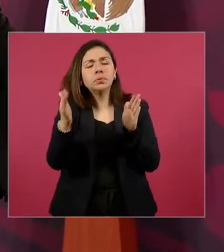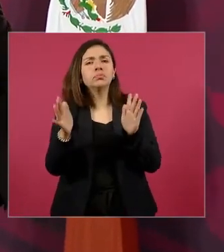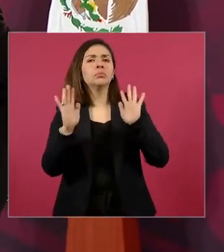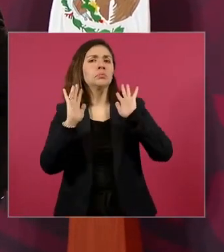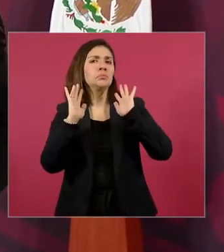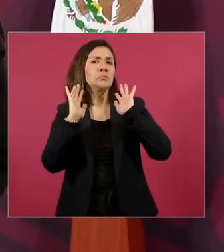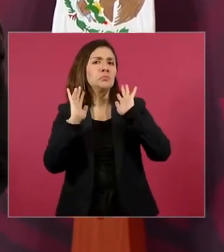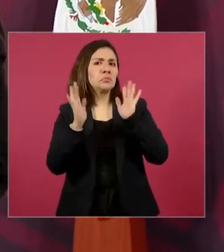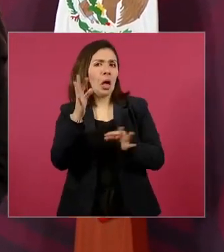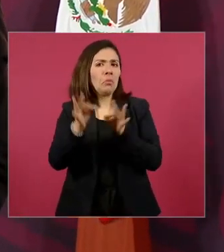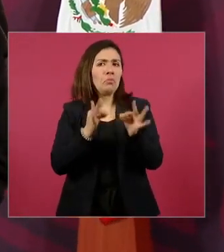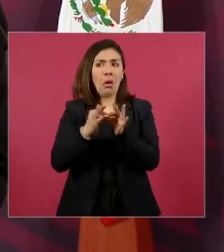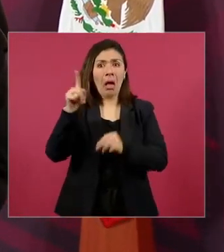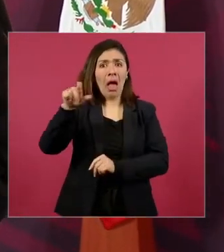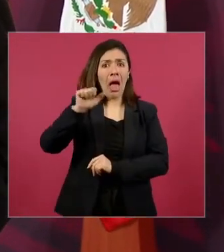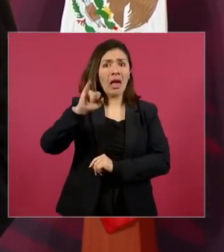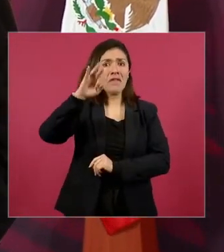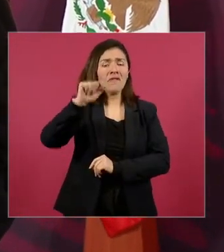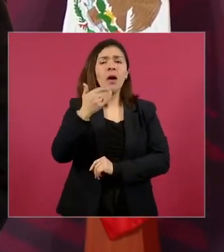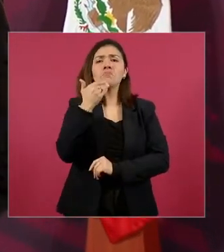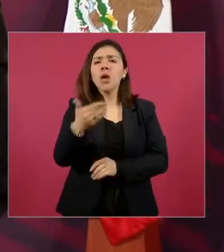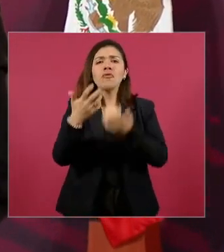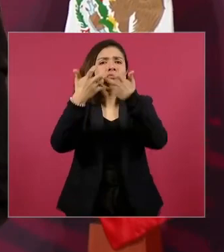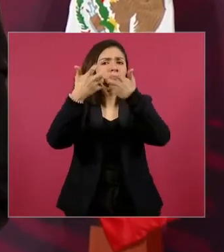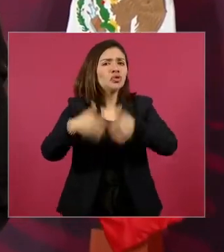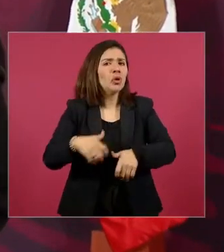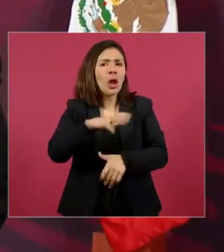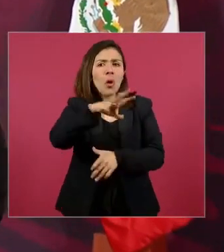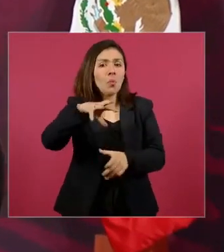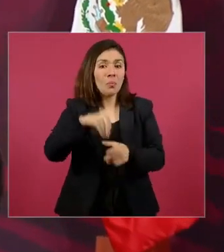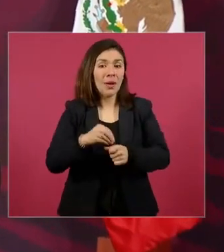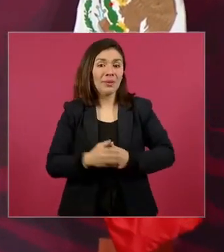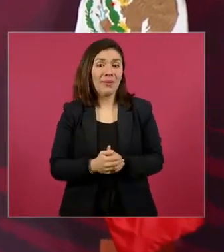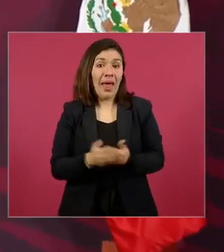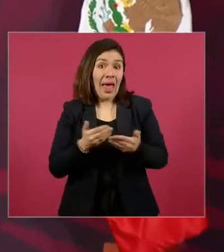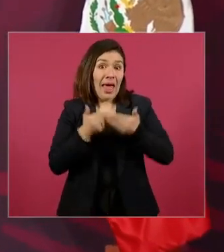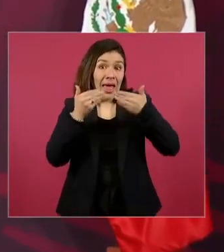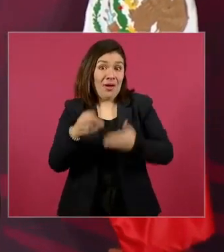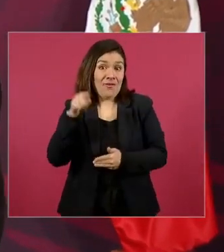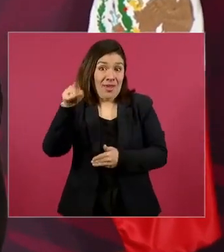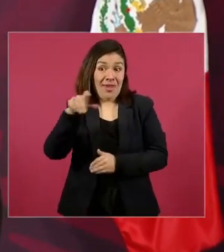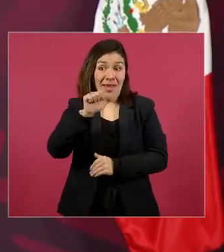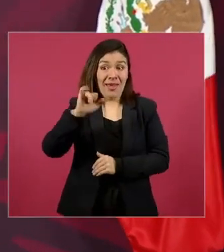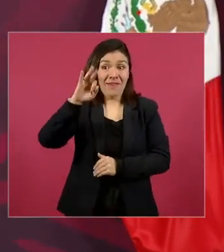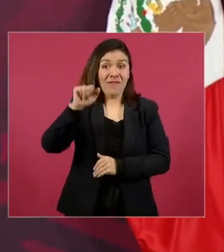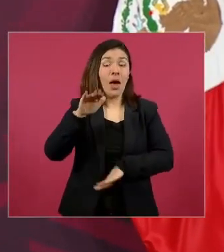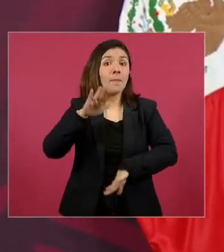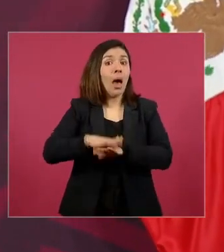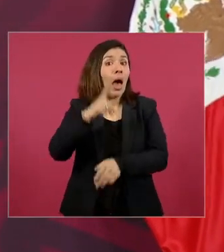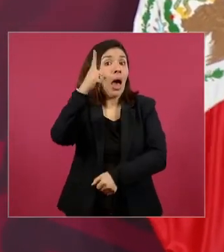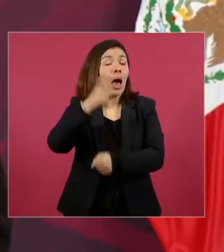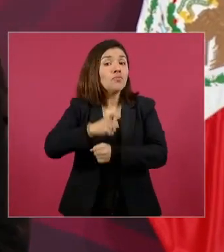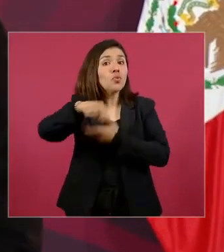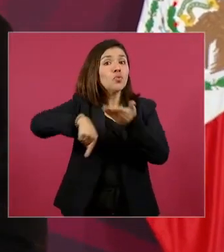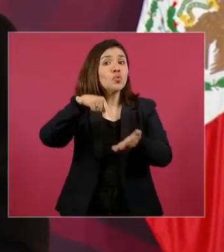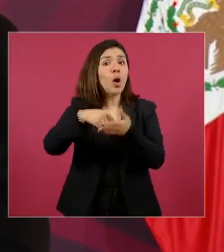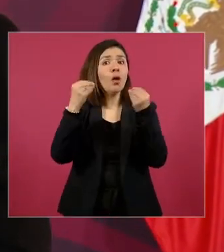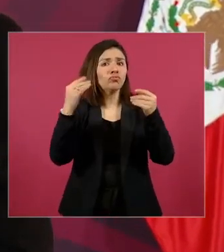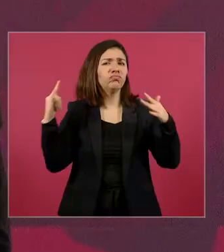el aeropuerto Felipe Ángeles está funcionando muy bien. Ya es el aeropuerto que mueve más carga en todo el país.